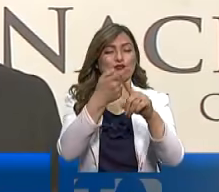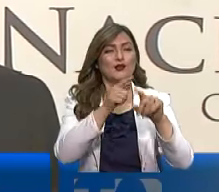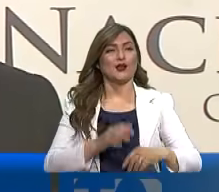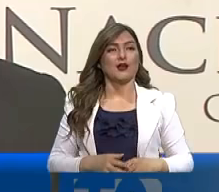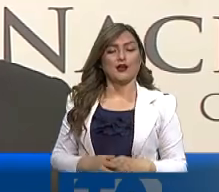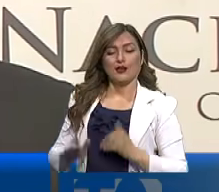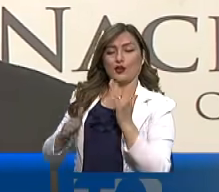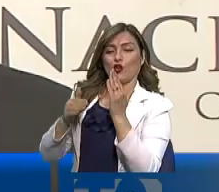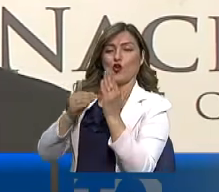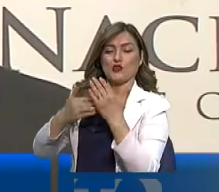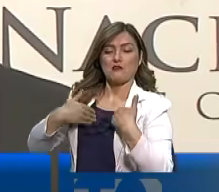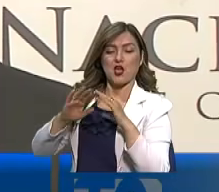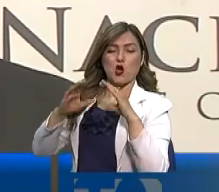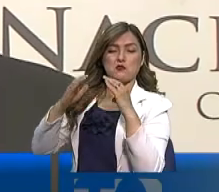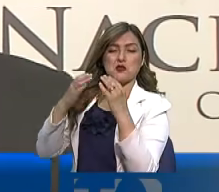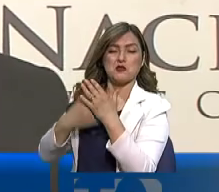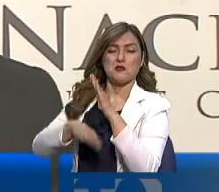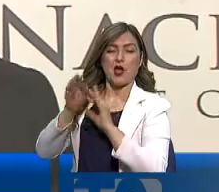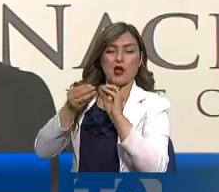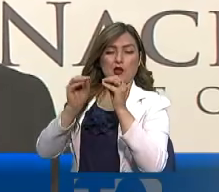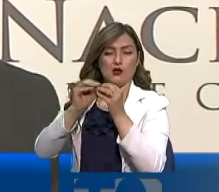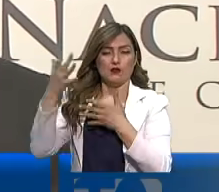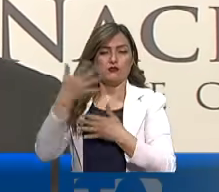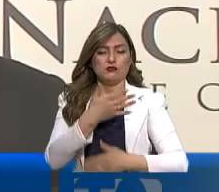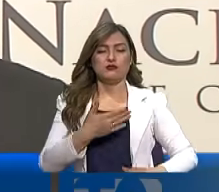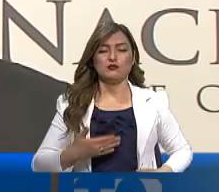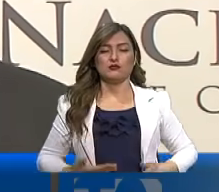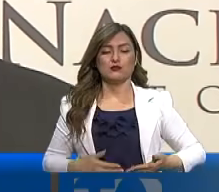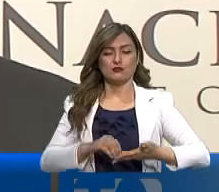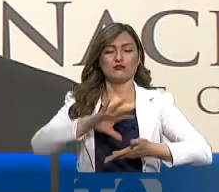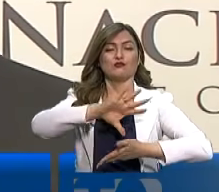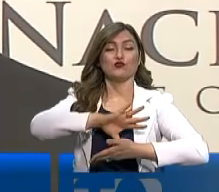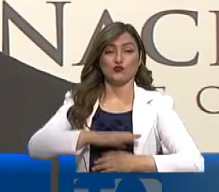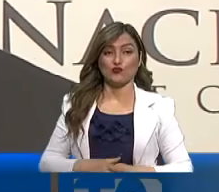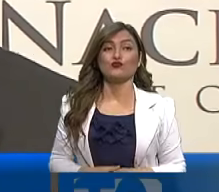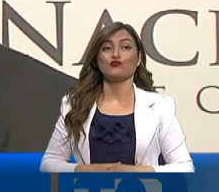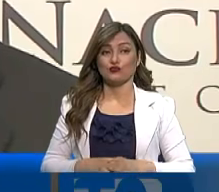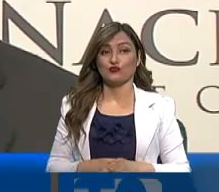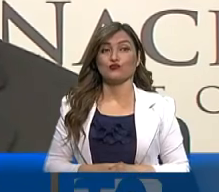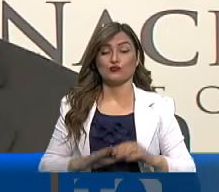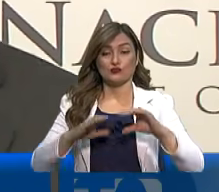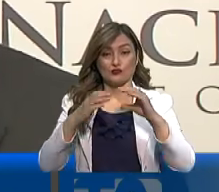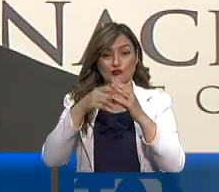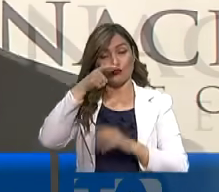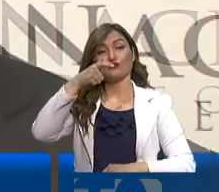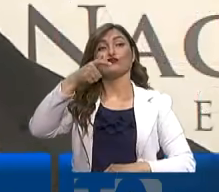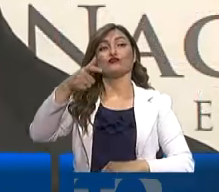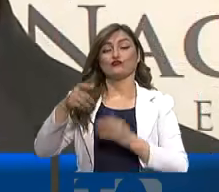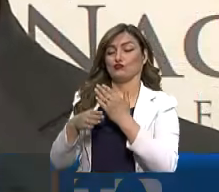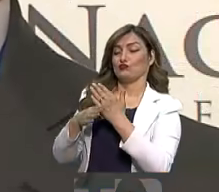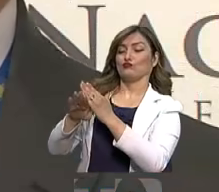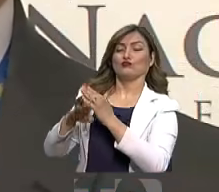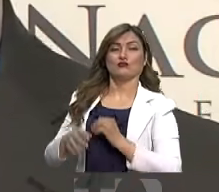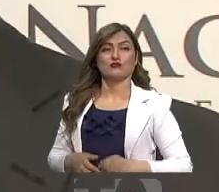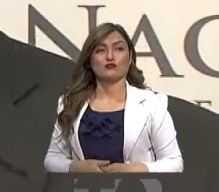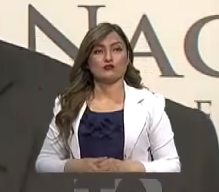mayoría parlamentaria y de la presidenta de la legislatura para poner una alambrada a la Comisión de Fiscalización. Se